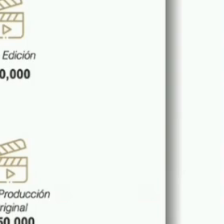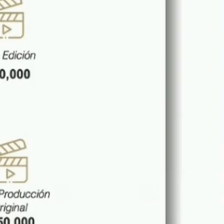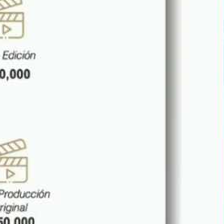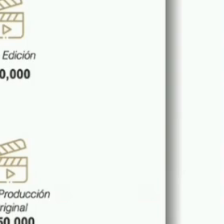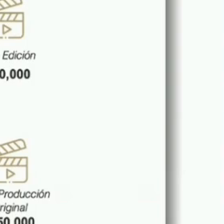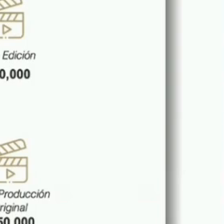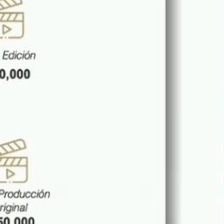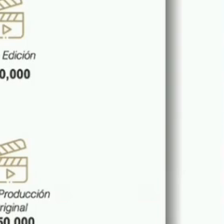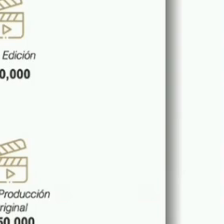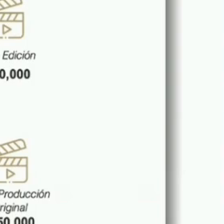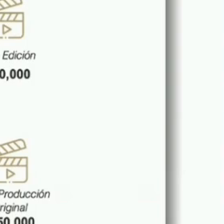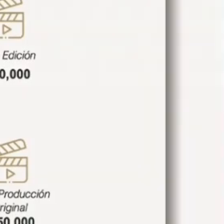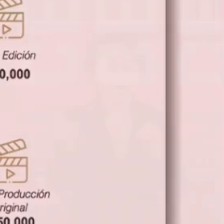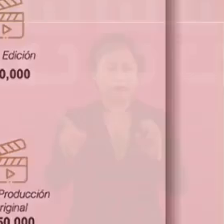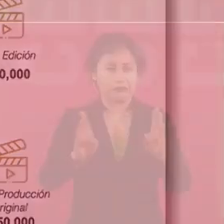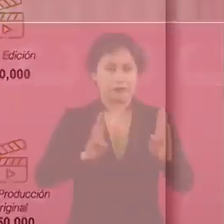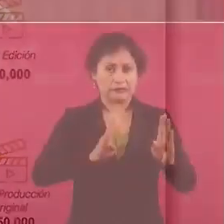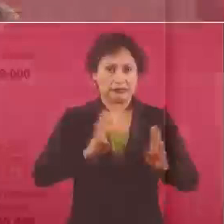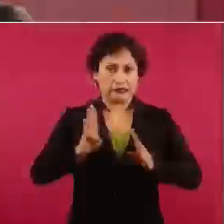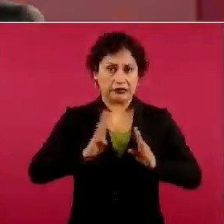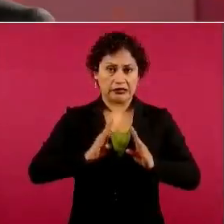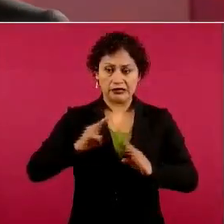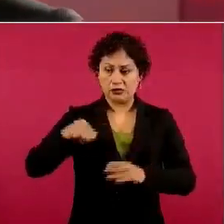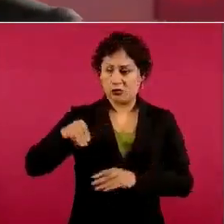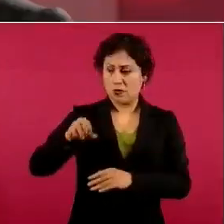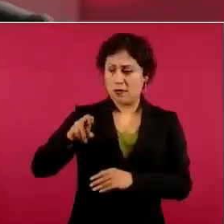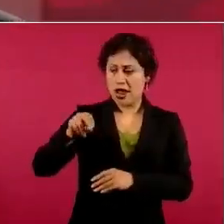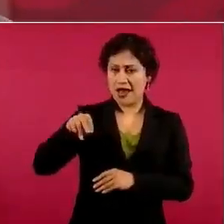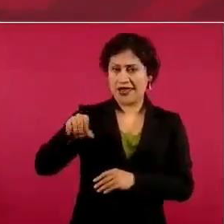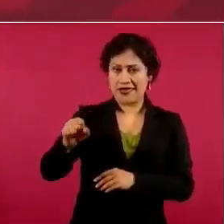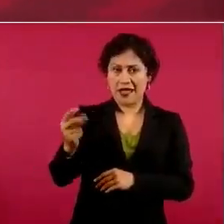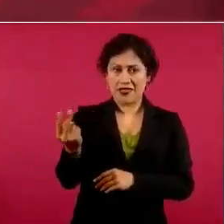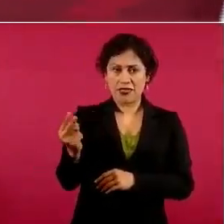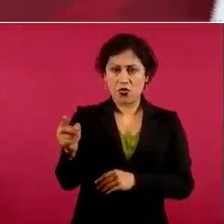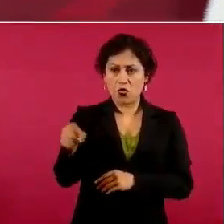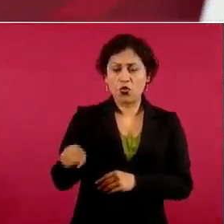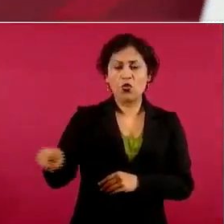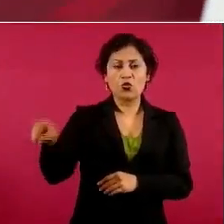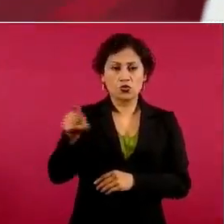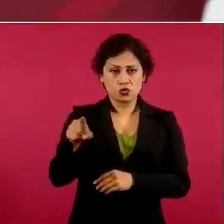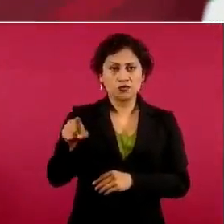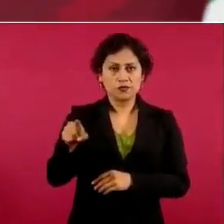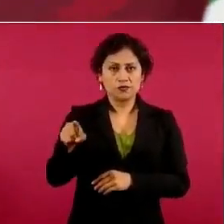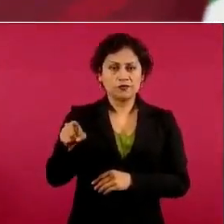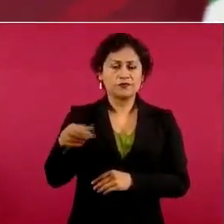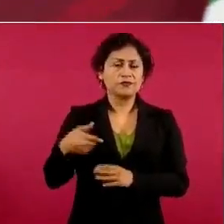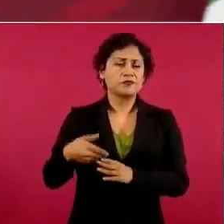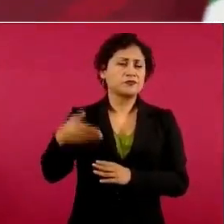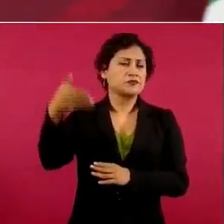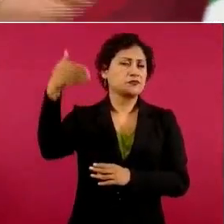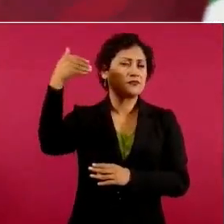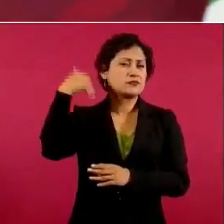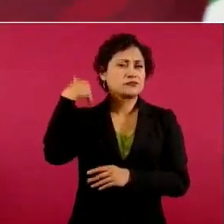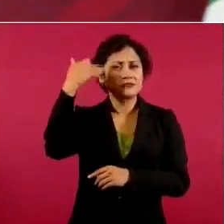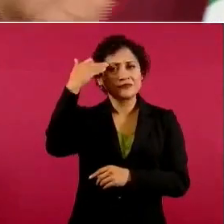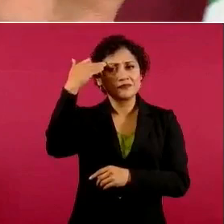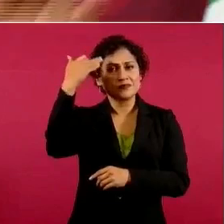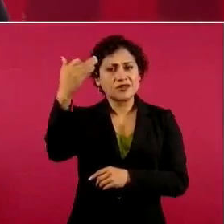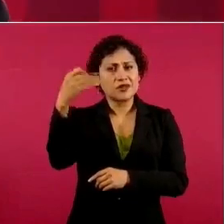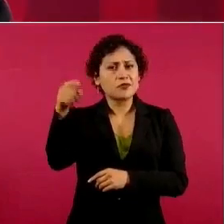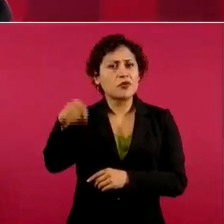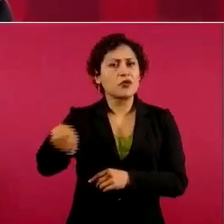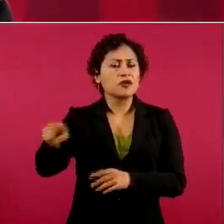no espían a nadie. Y en segundo lugar, pues, ¿qué caso tiene espiarlos a los dos? Inmamables, por cierto, ¿eh? Han de ser